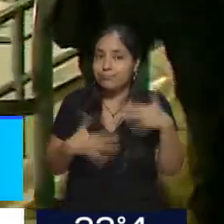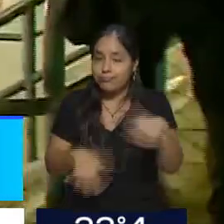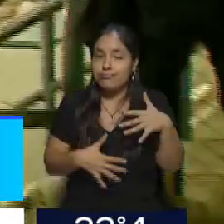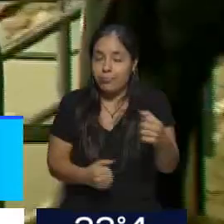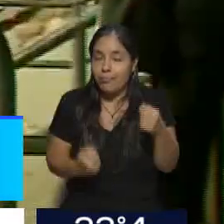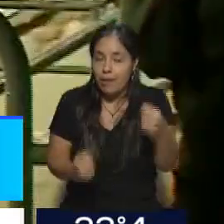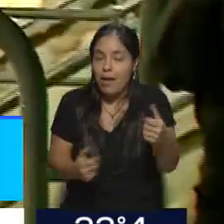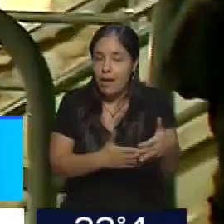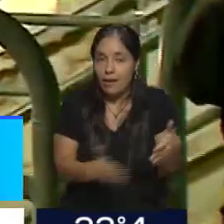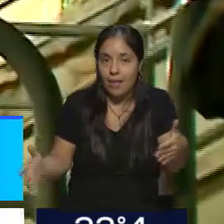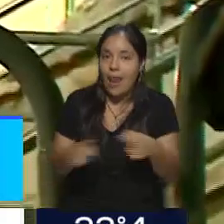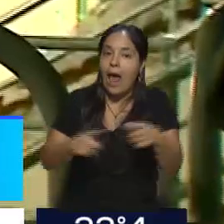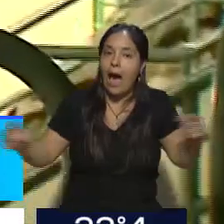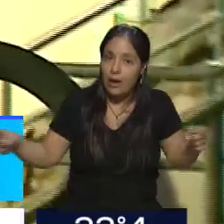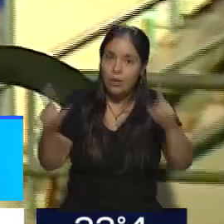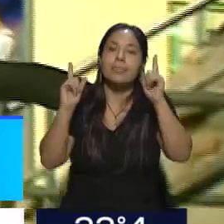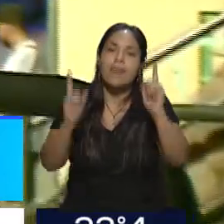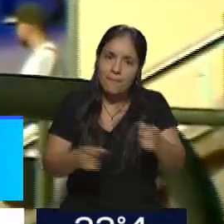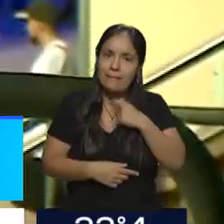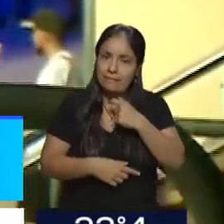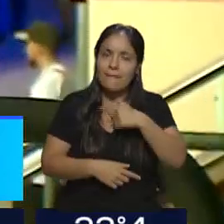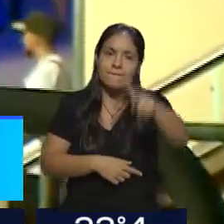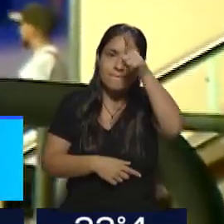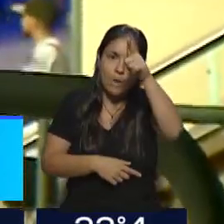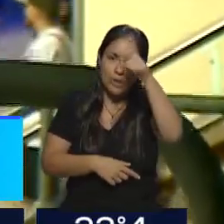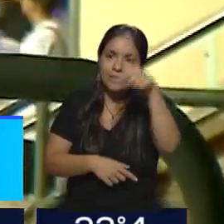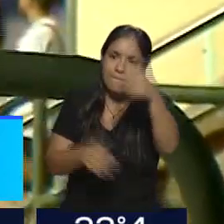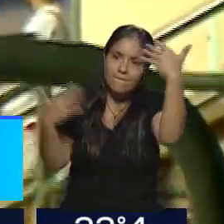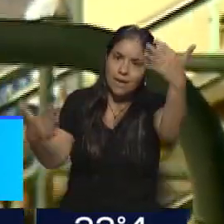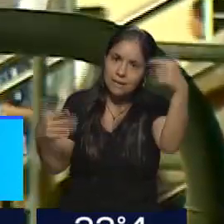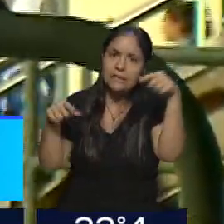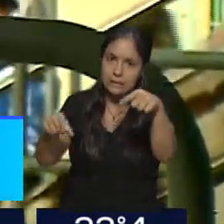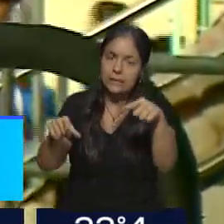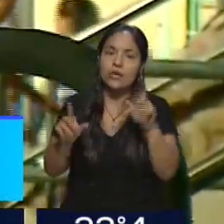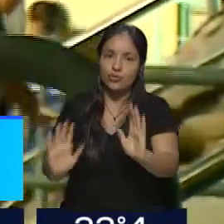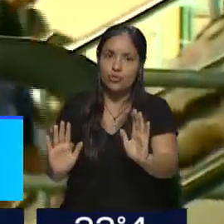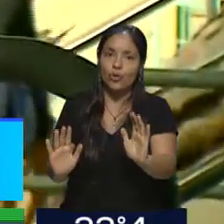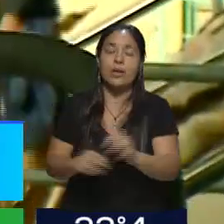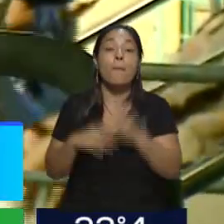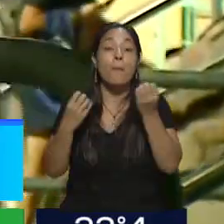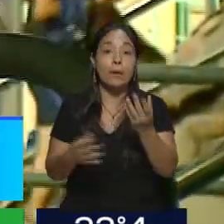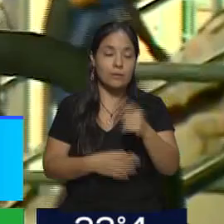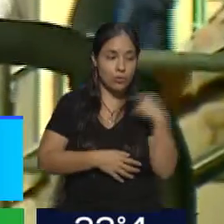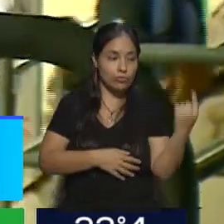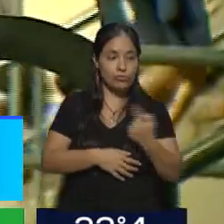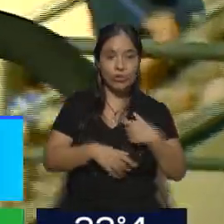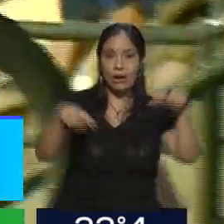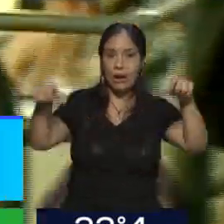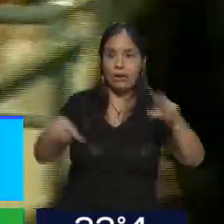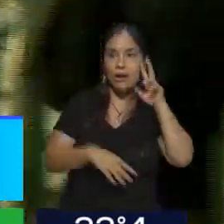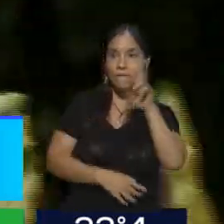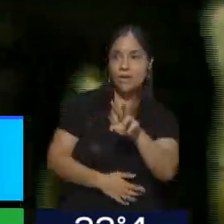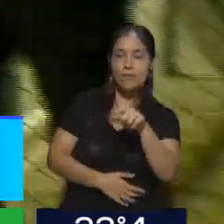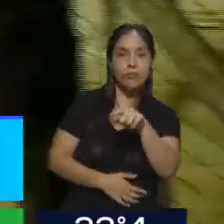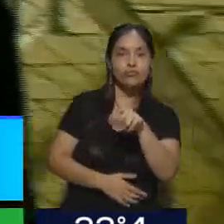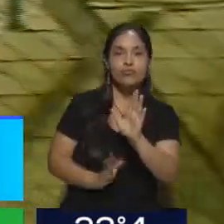Y permitime felicitar a los efectivos policiales, que al menos lo que nosotros pudimos ver aquí en la cancha, han